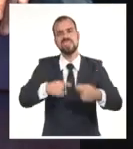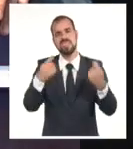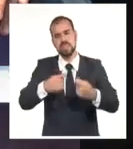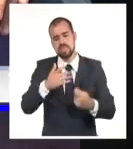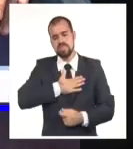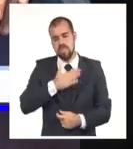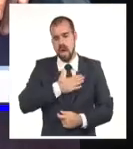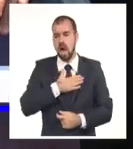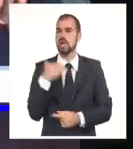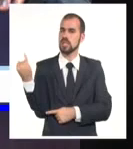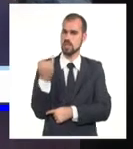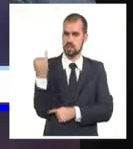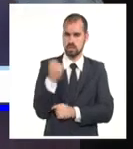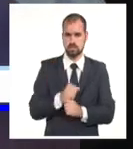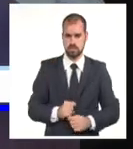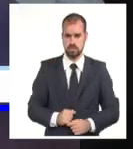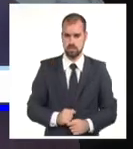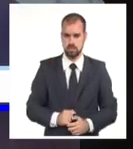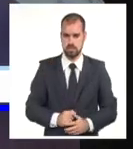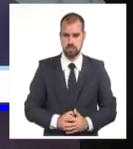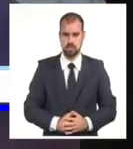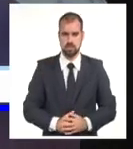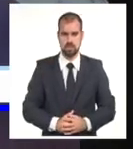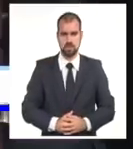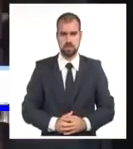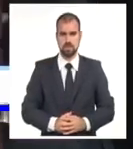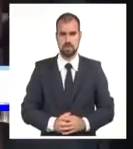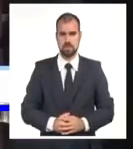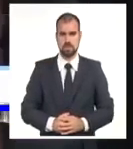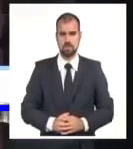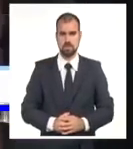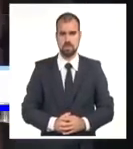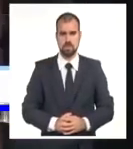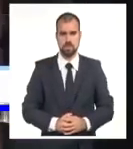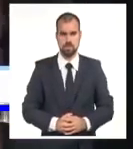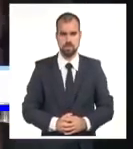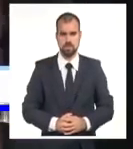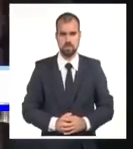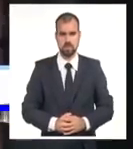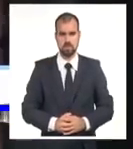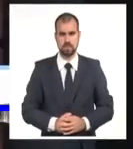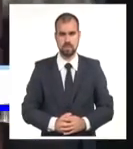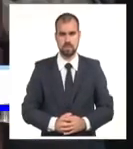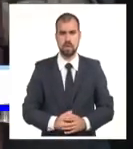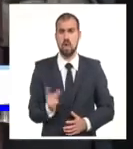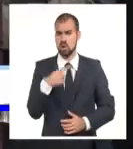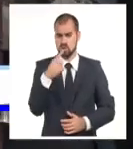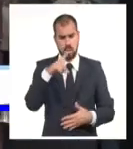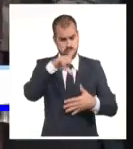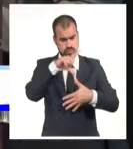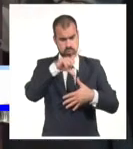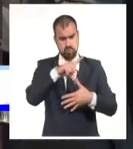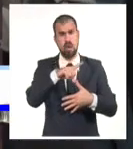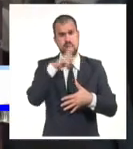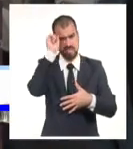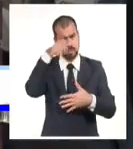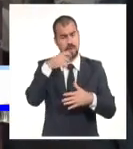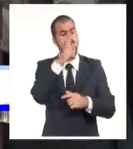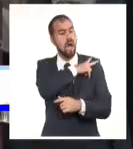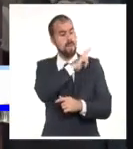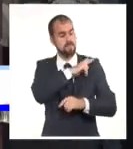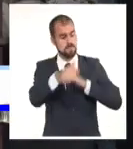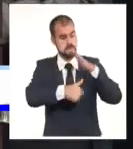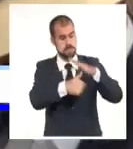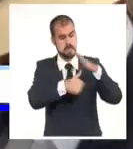la Carta de las Naciones Unidas y la Proclama de América Latina y el Caribe como zona de paz, que fue firmada por los jefes de Estado